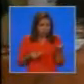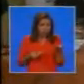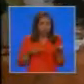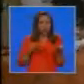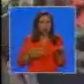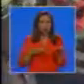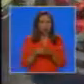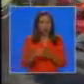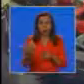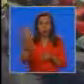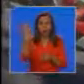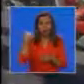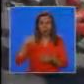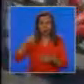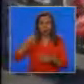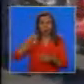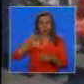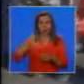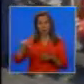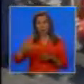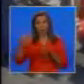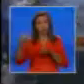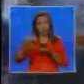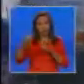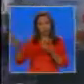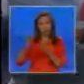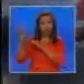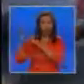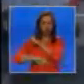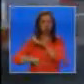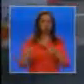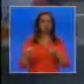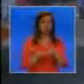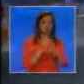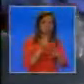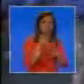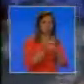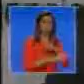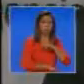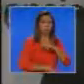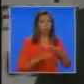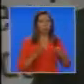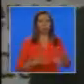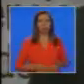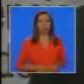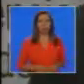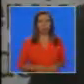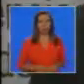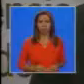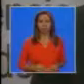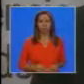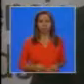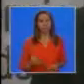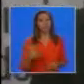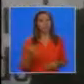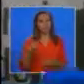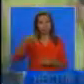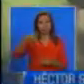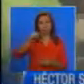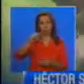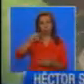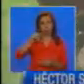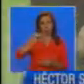flota Pelileo por este accidente que hace varios días dejó 5 muertos en la vía Papayac-Tapifo. Se procedió a la suspensión temporal de la